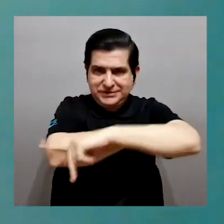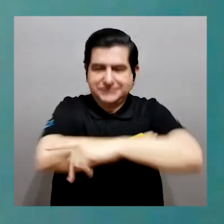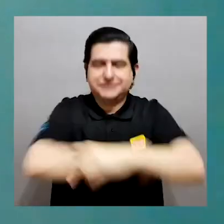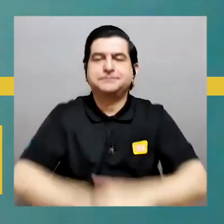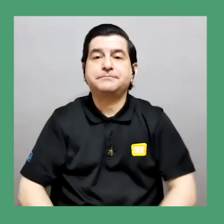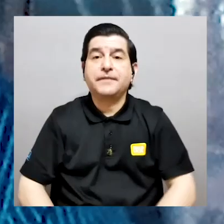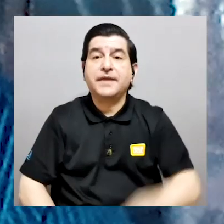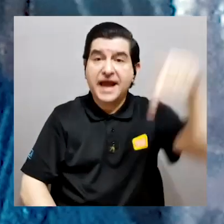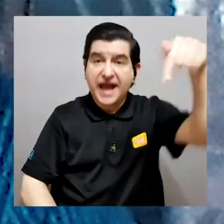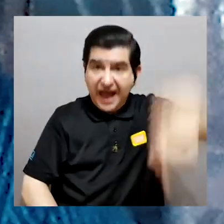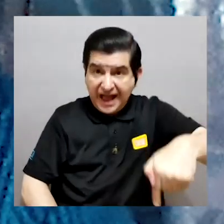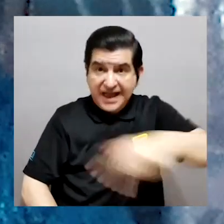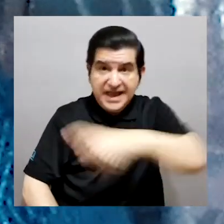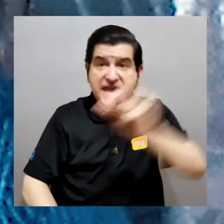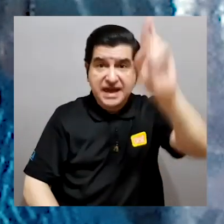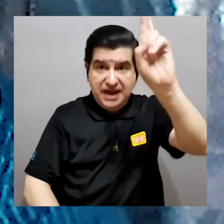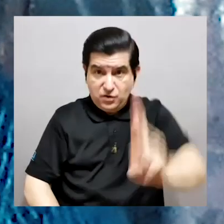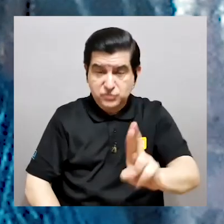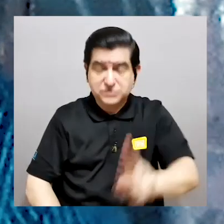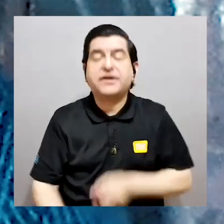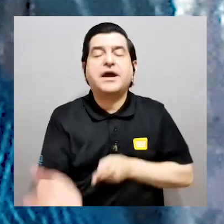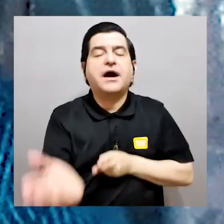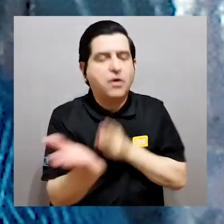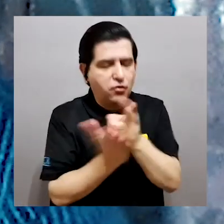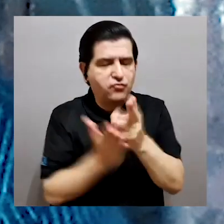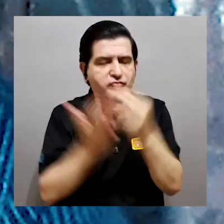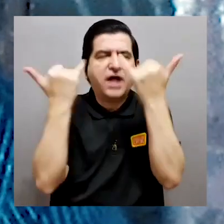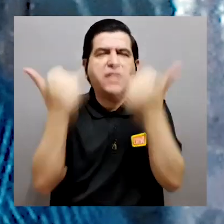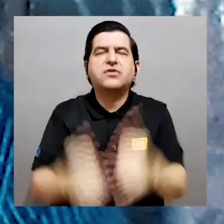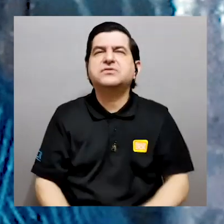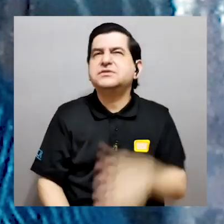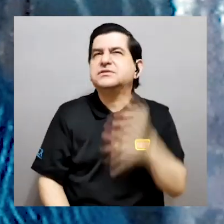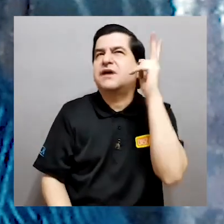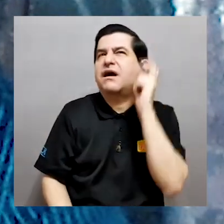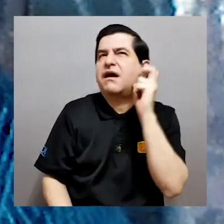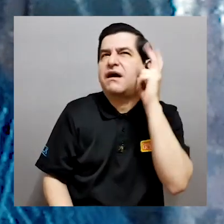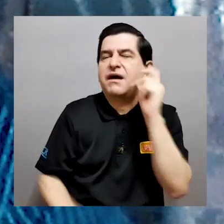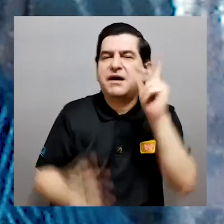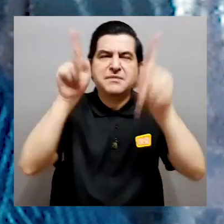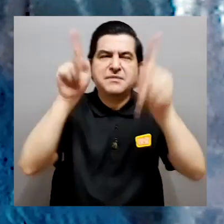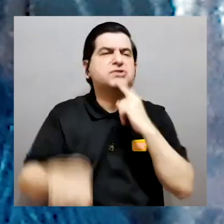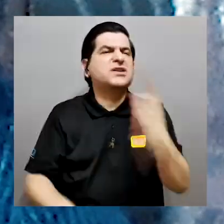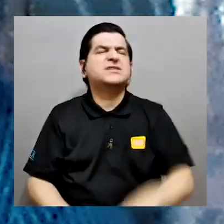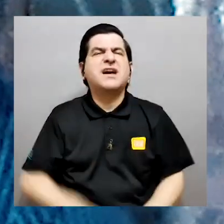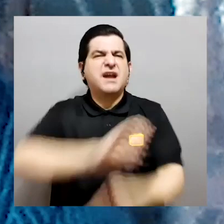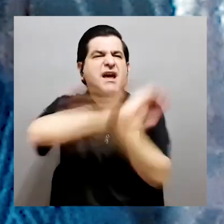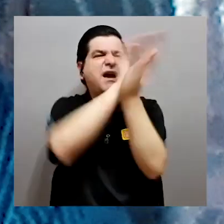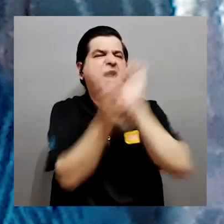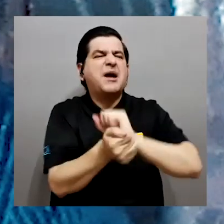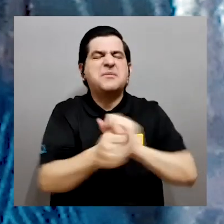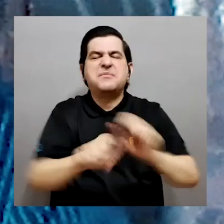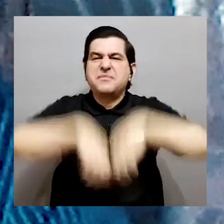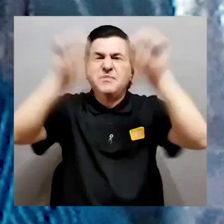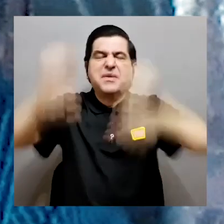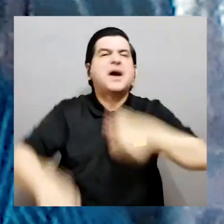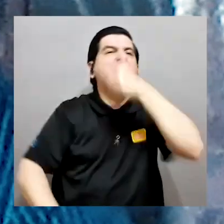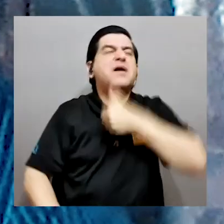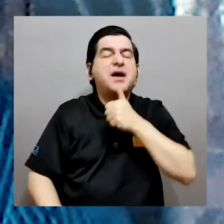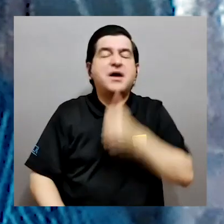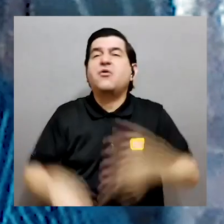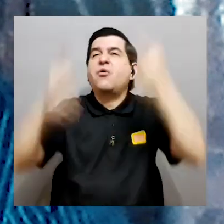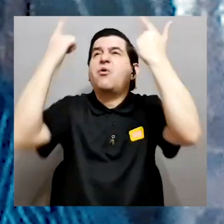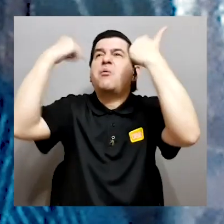país. Aquí en Costa Rica, hay que ser francos, se oyen ya las voces que dicen, pasemos a un sistema privado como